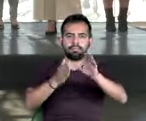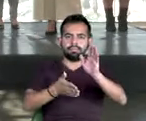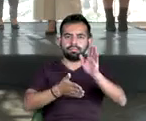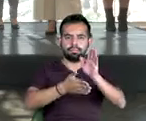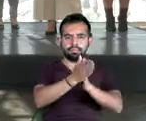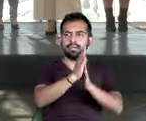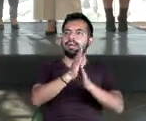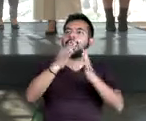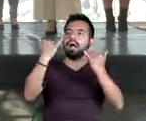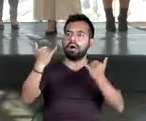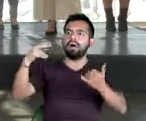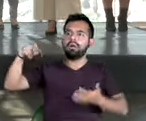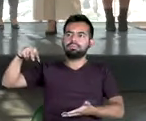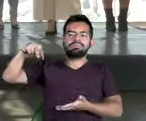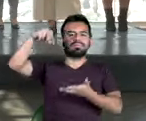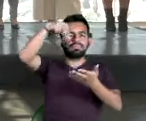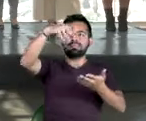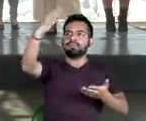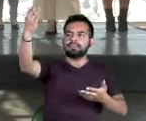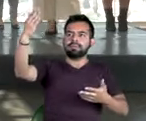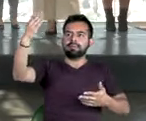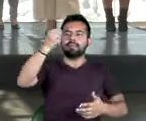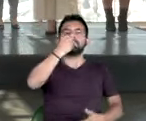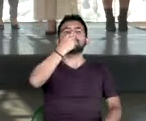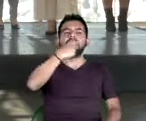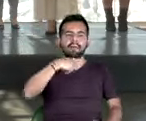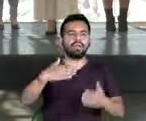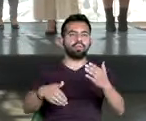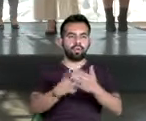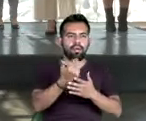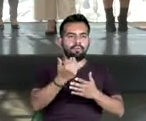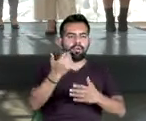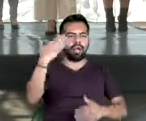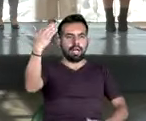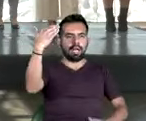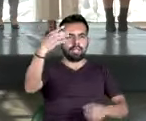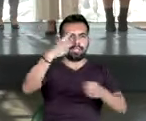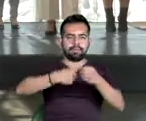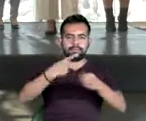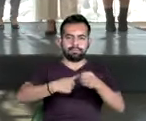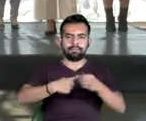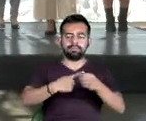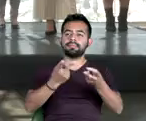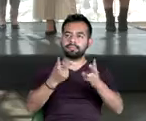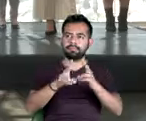la posesión de Pavel Muñoz como nuevo alcalde de Quito. Y además...